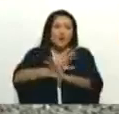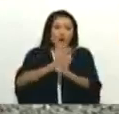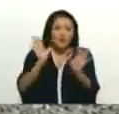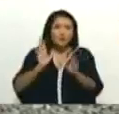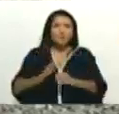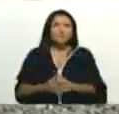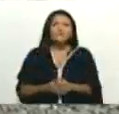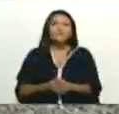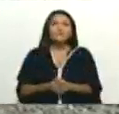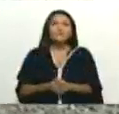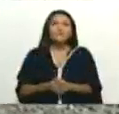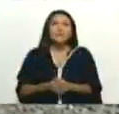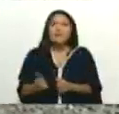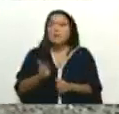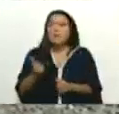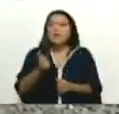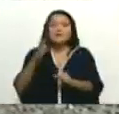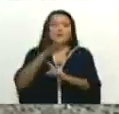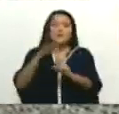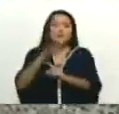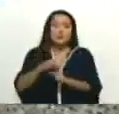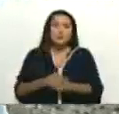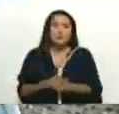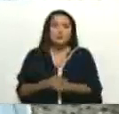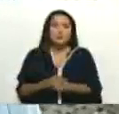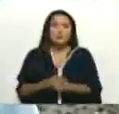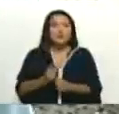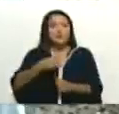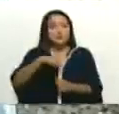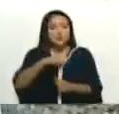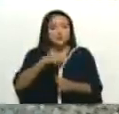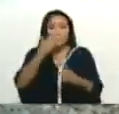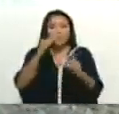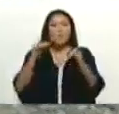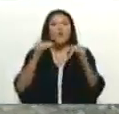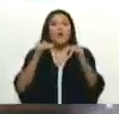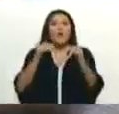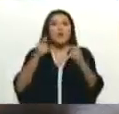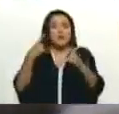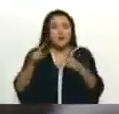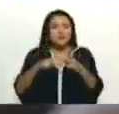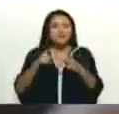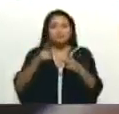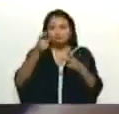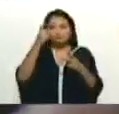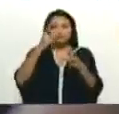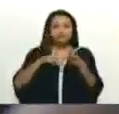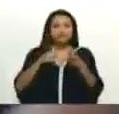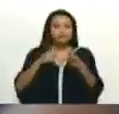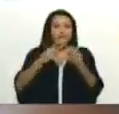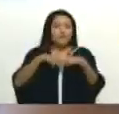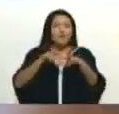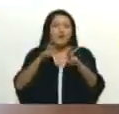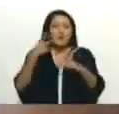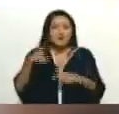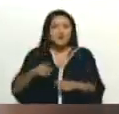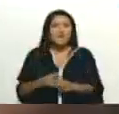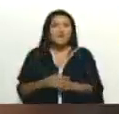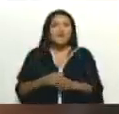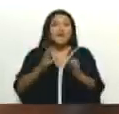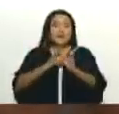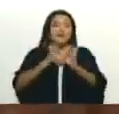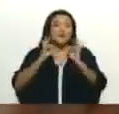pase lo que pase y en cualquier circunstancia, porque para eso tenemos moral, tenemos formación y tenemos valores. Entonces, Aristóbulo